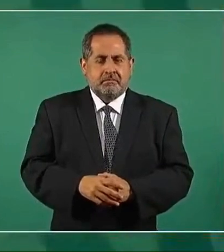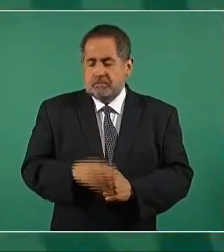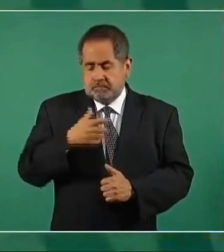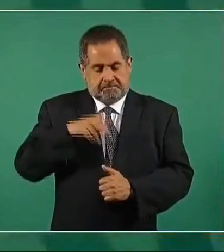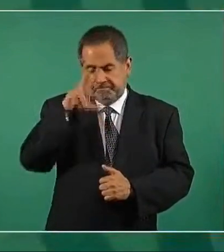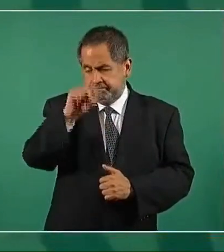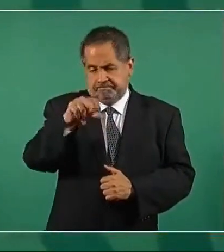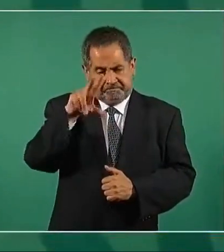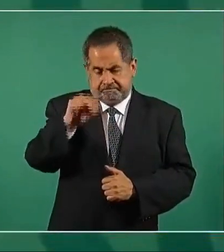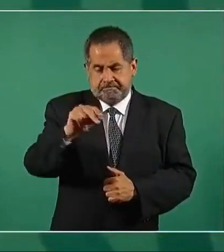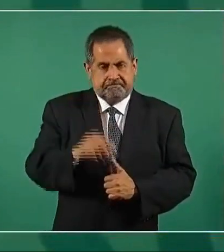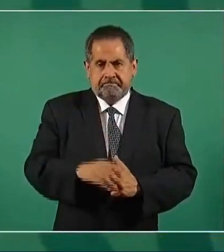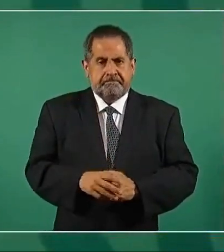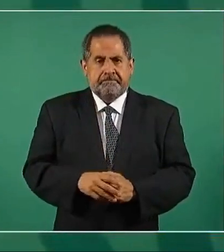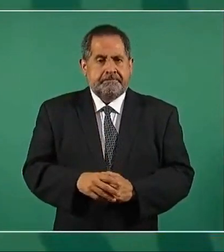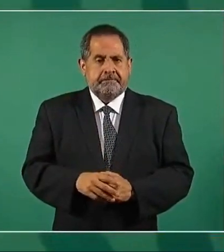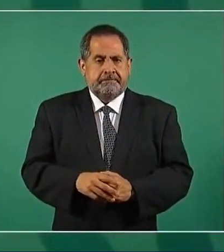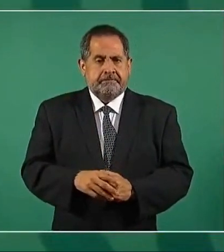No.